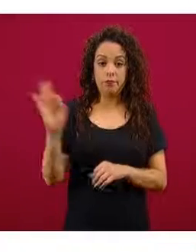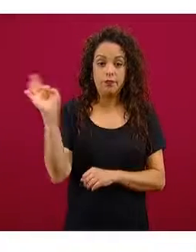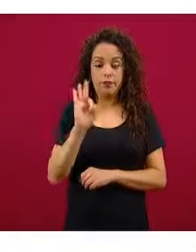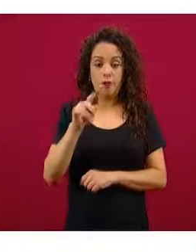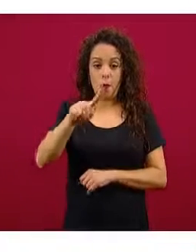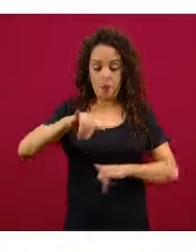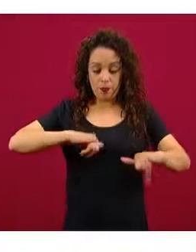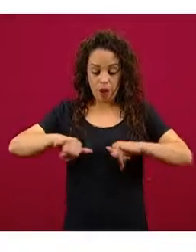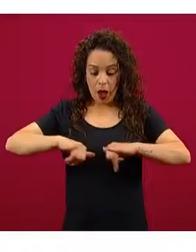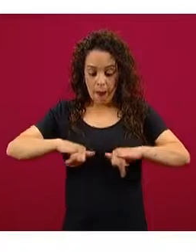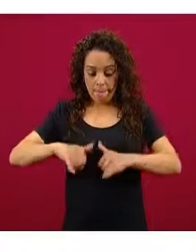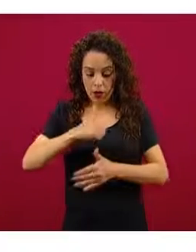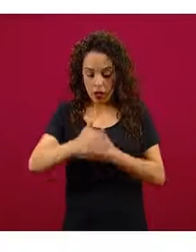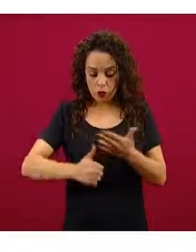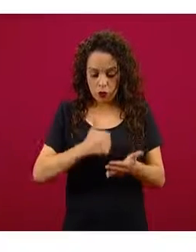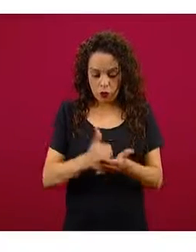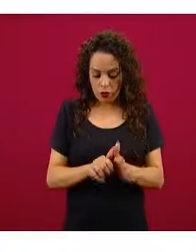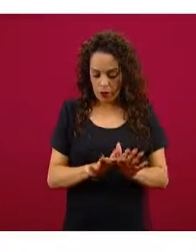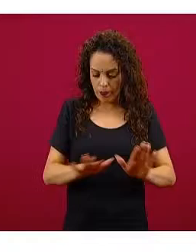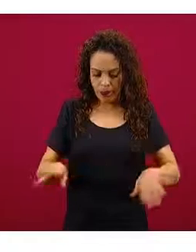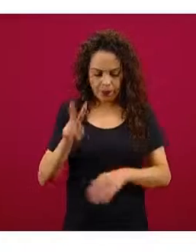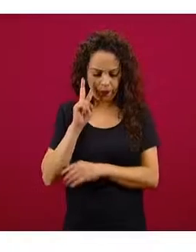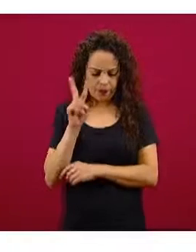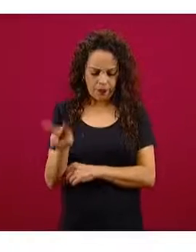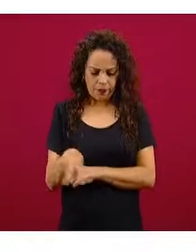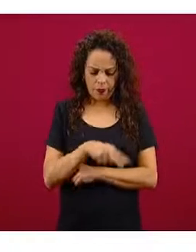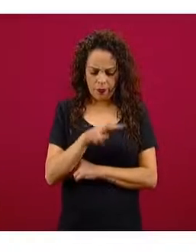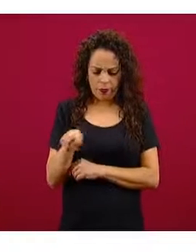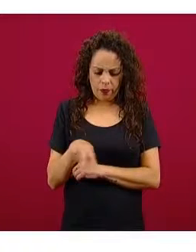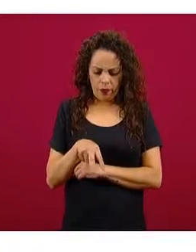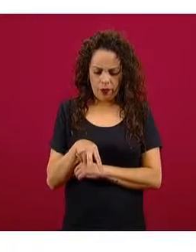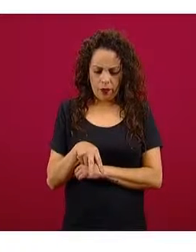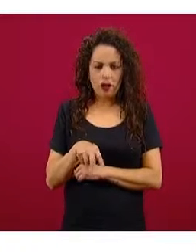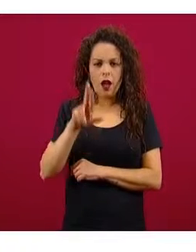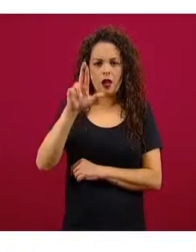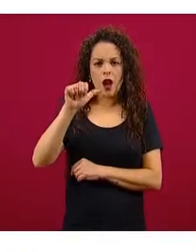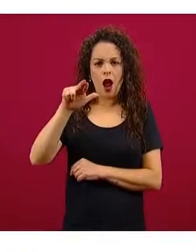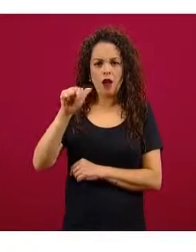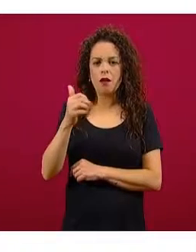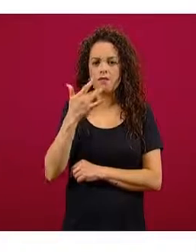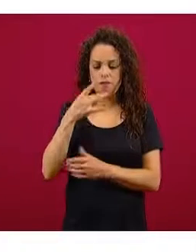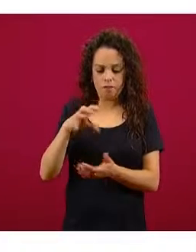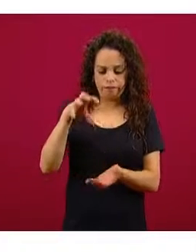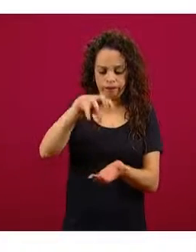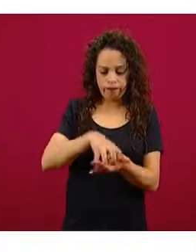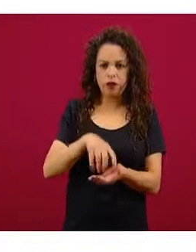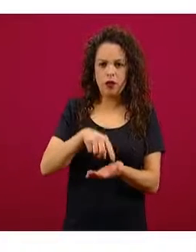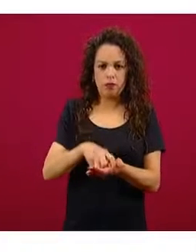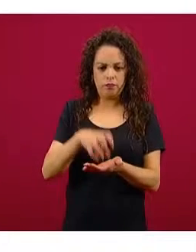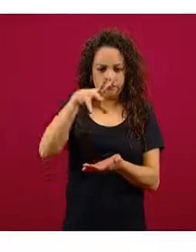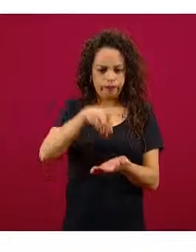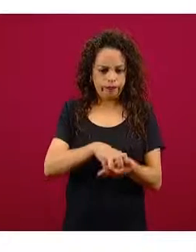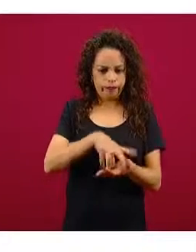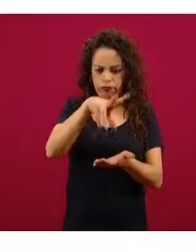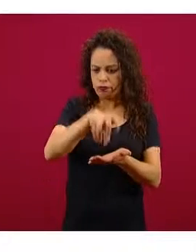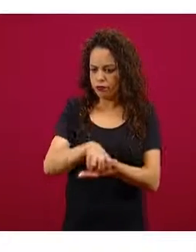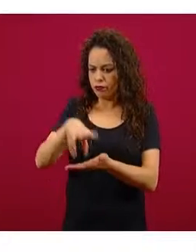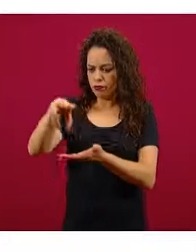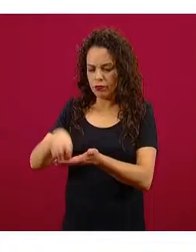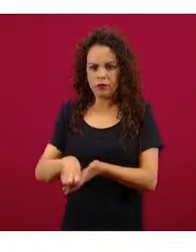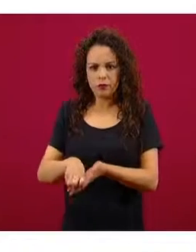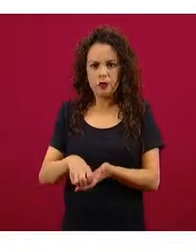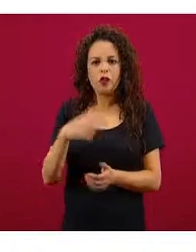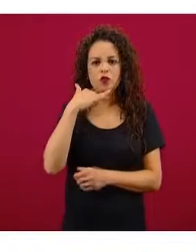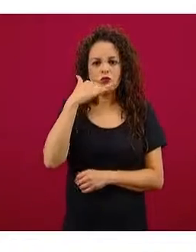mapa de una ciudad sobre una mesa y dejaran una ranita en medio y empezara a brincar la rana encima del mapa y fuera dejando